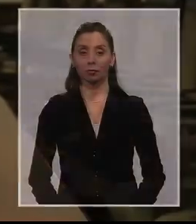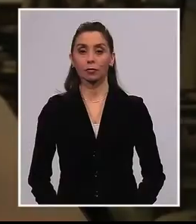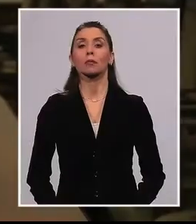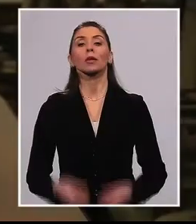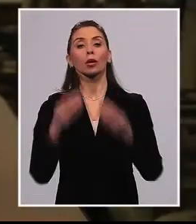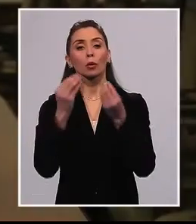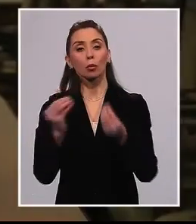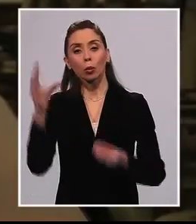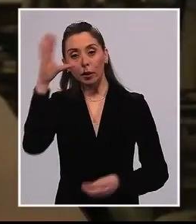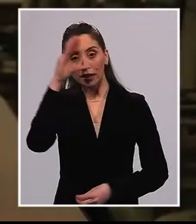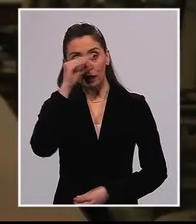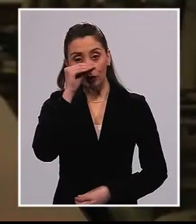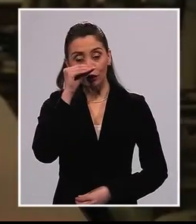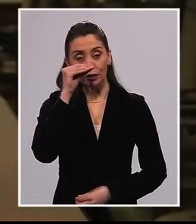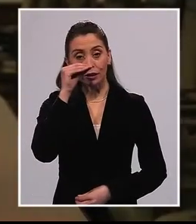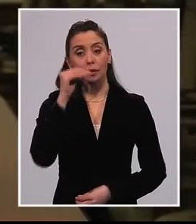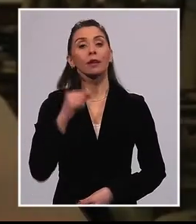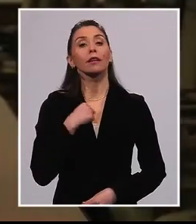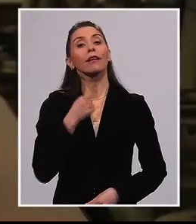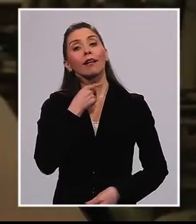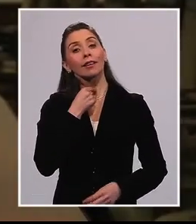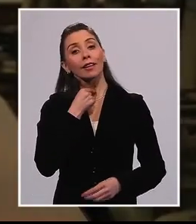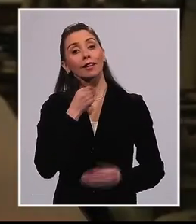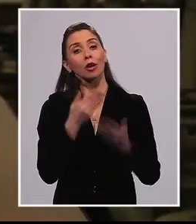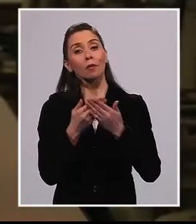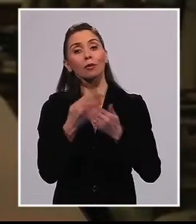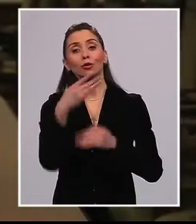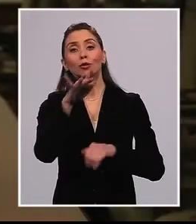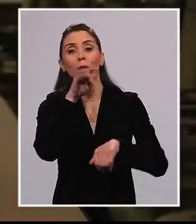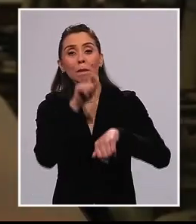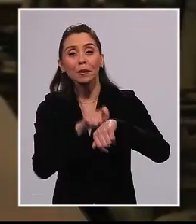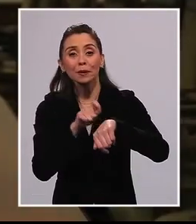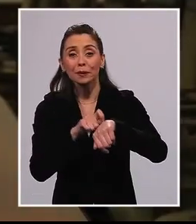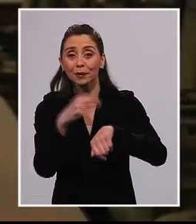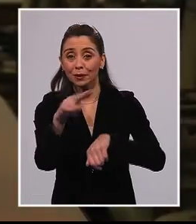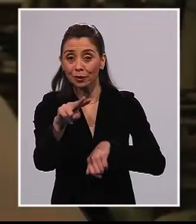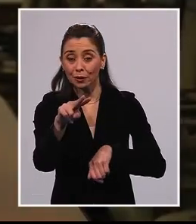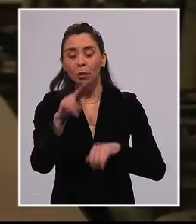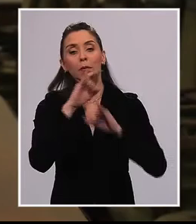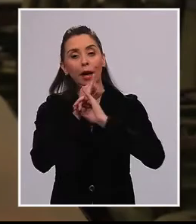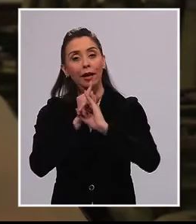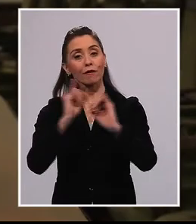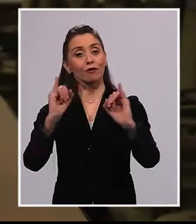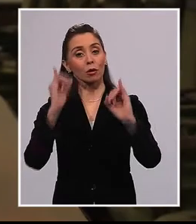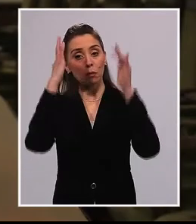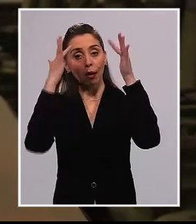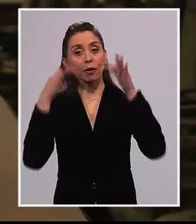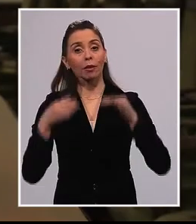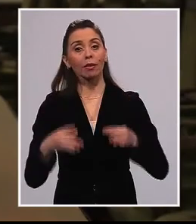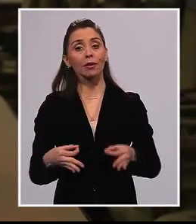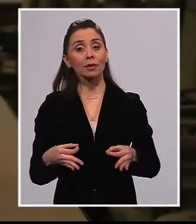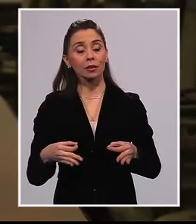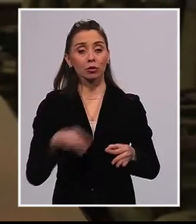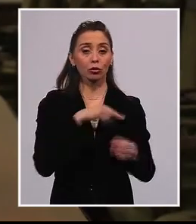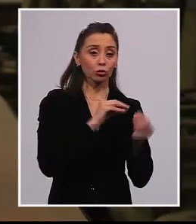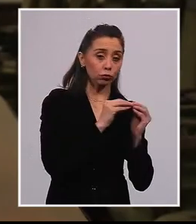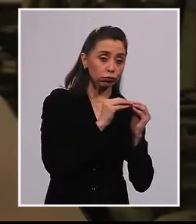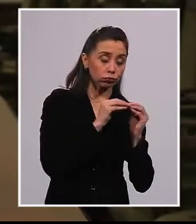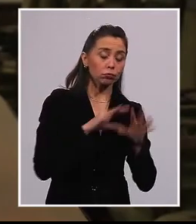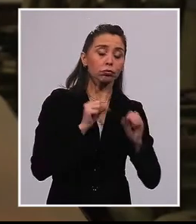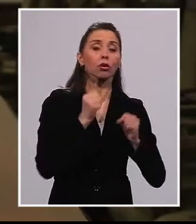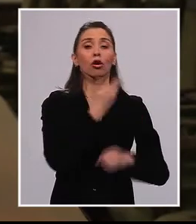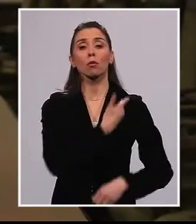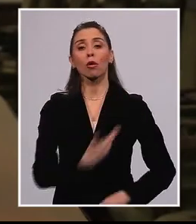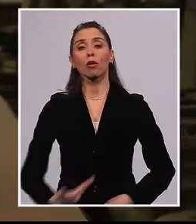muy buenas noches quisiera tomar unos minutos de su tiempo para darles a conocer la decisión que hemos adoptado como